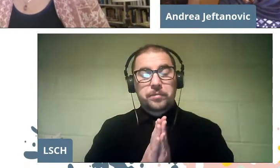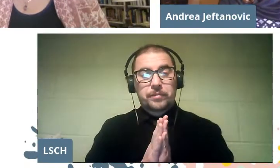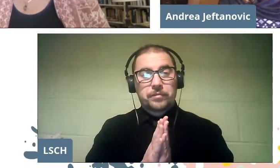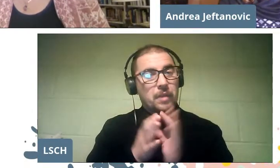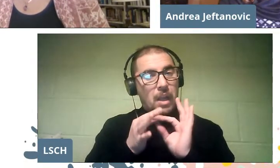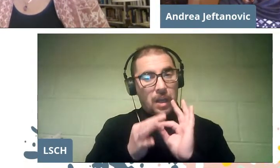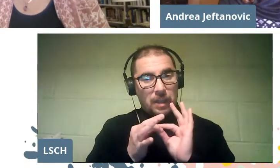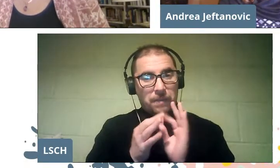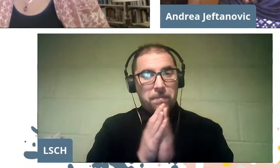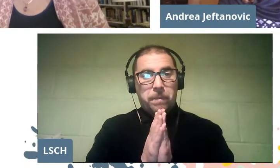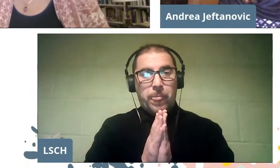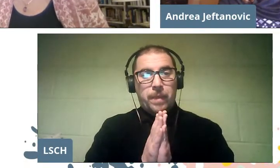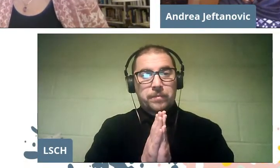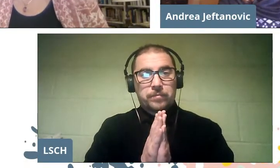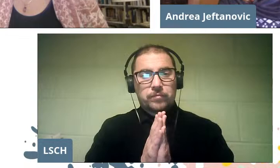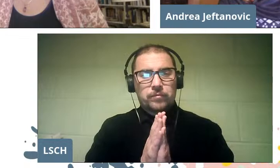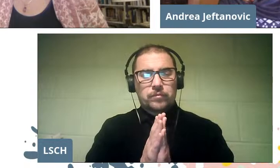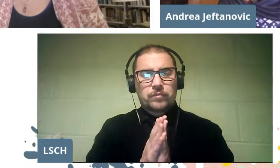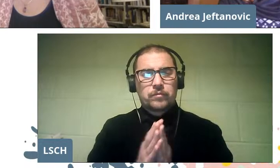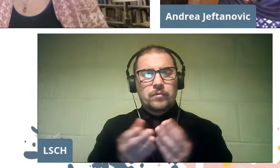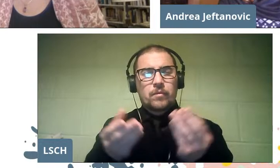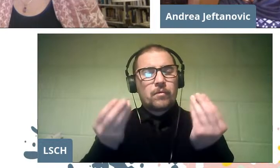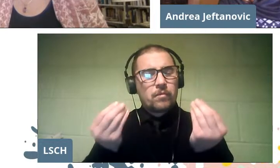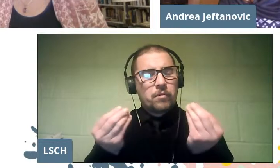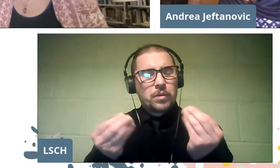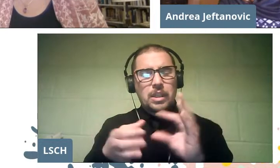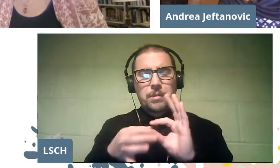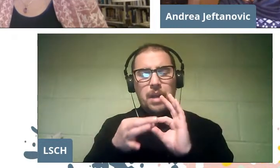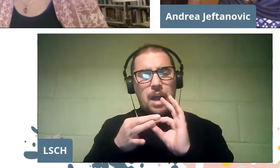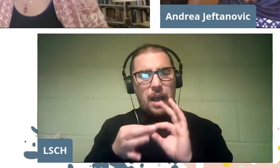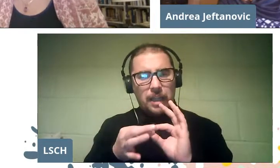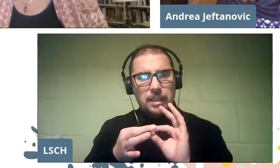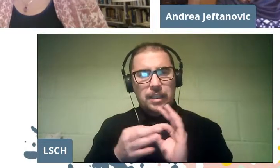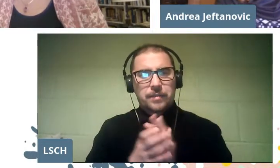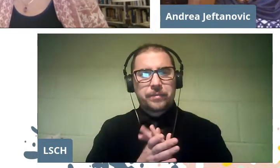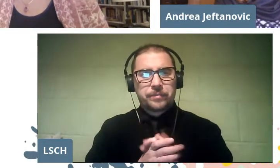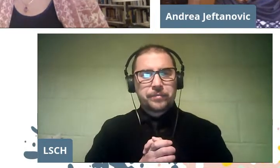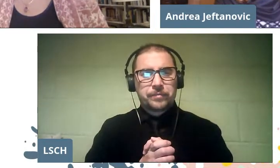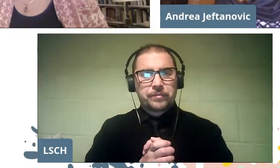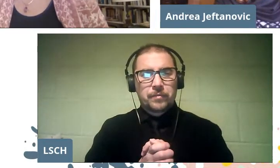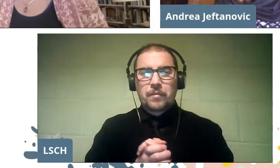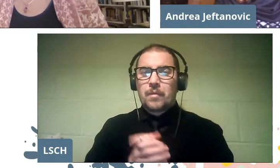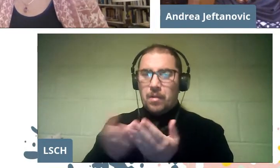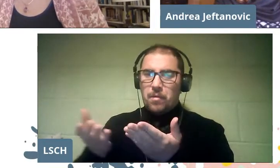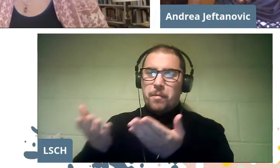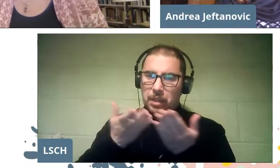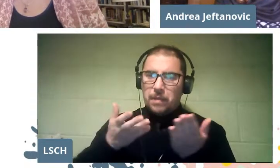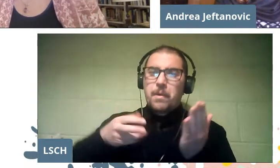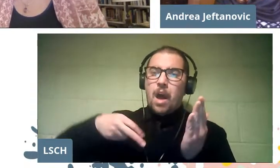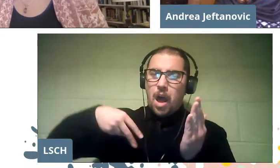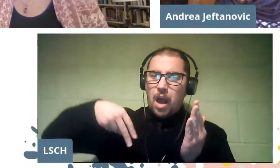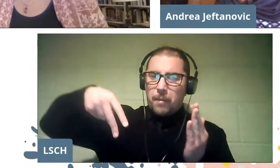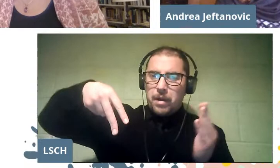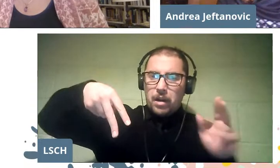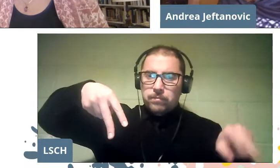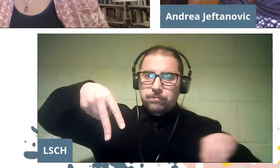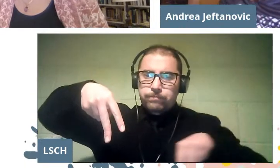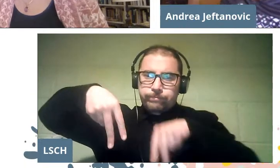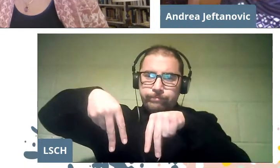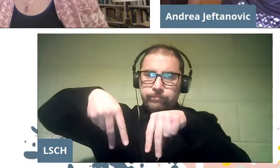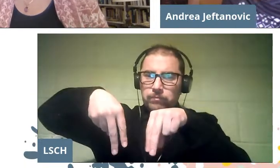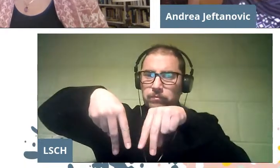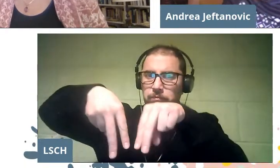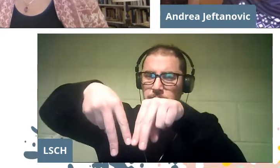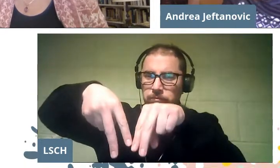Muchas gracias. Muchísimas gracias, Andrea, por invitarnos a caminar contigo.